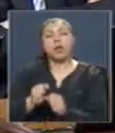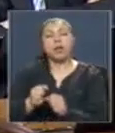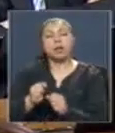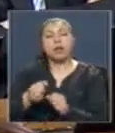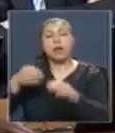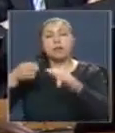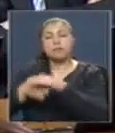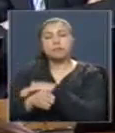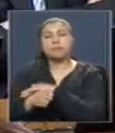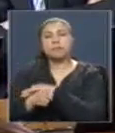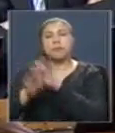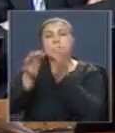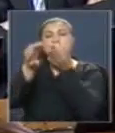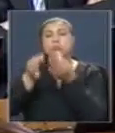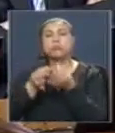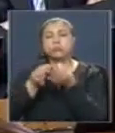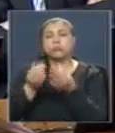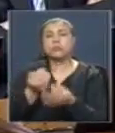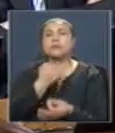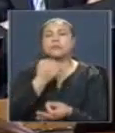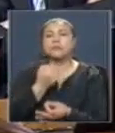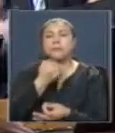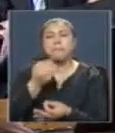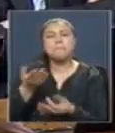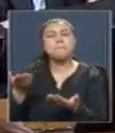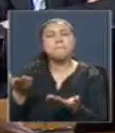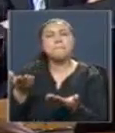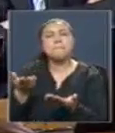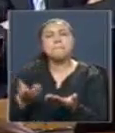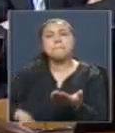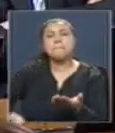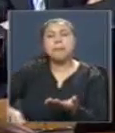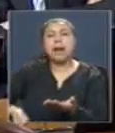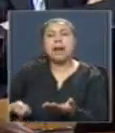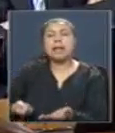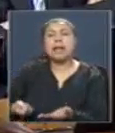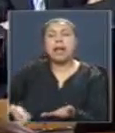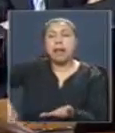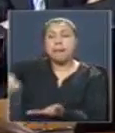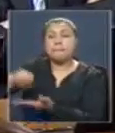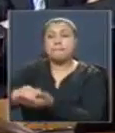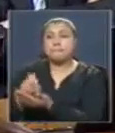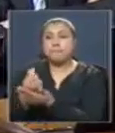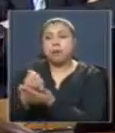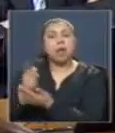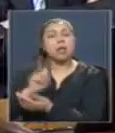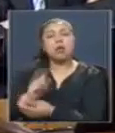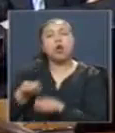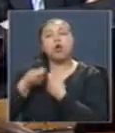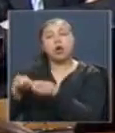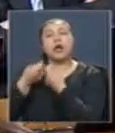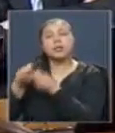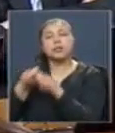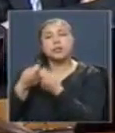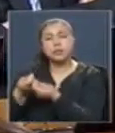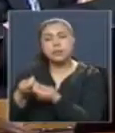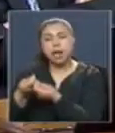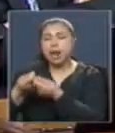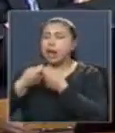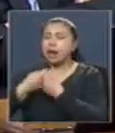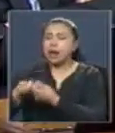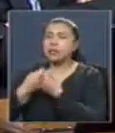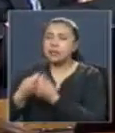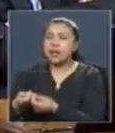de contabilidad simplificada para que puedan reinvertir sus utilidades y no gastar grandes sumas de dinero